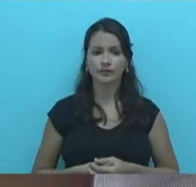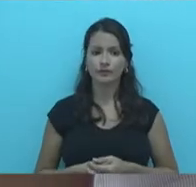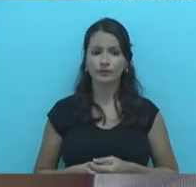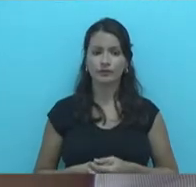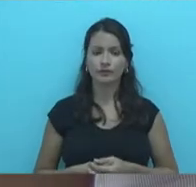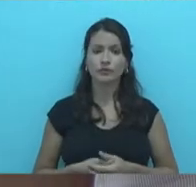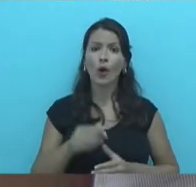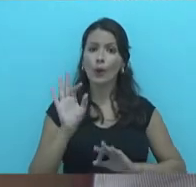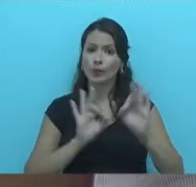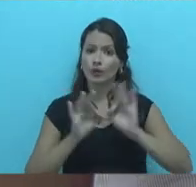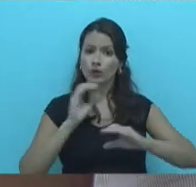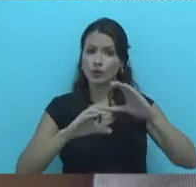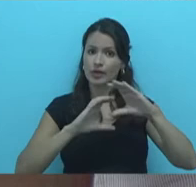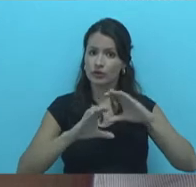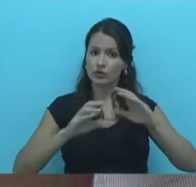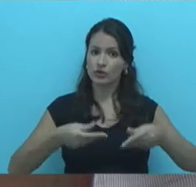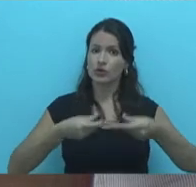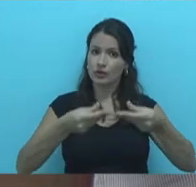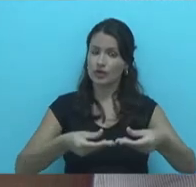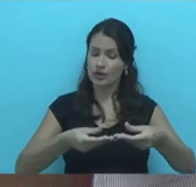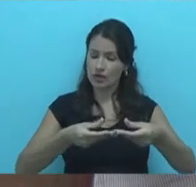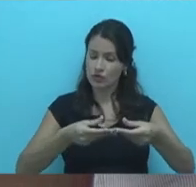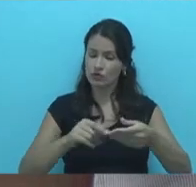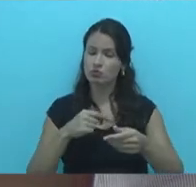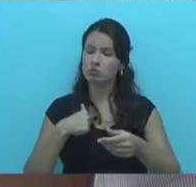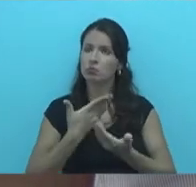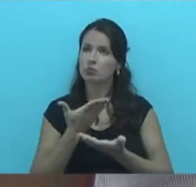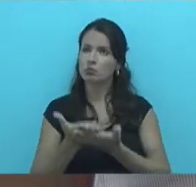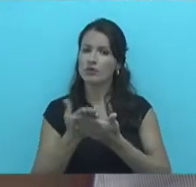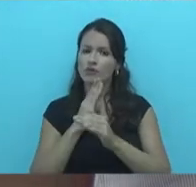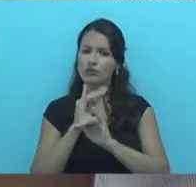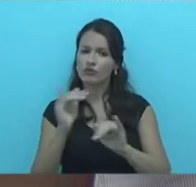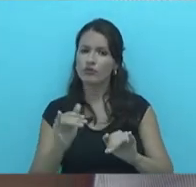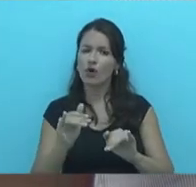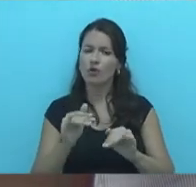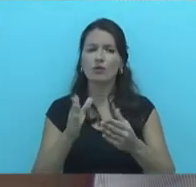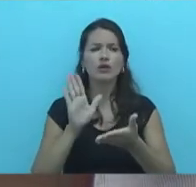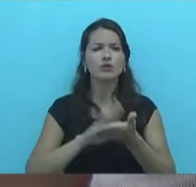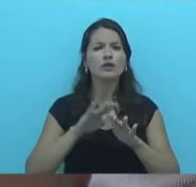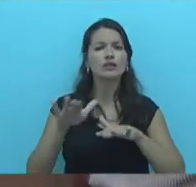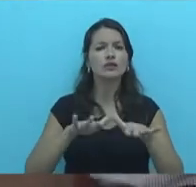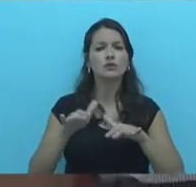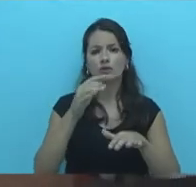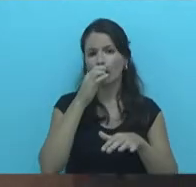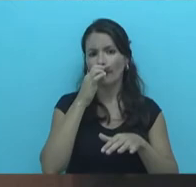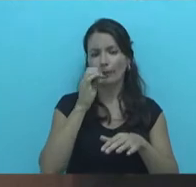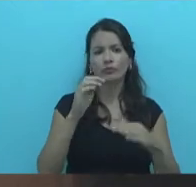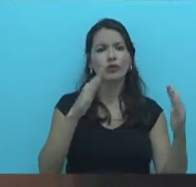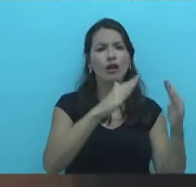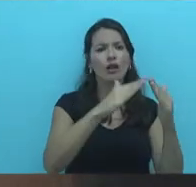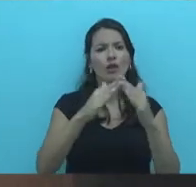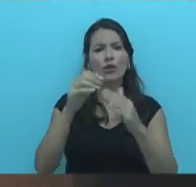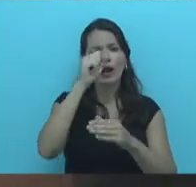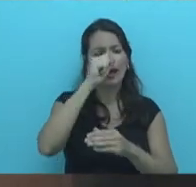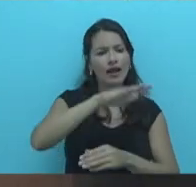a un proyecto de comunicación, un pedido de informe sobre la situación de los jardines de infantes en la ciudad de Villa Gobernador